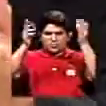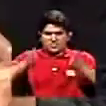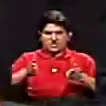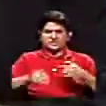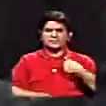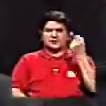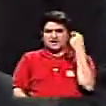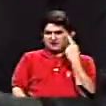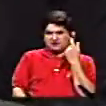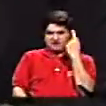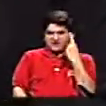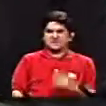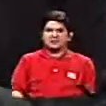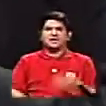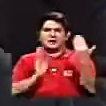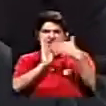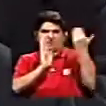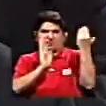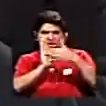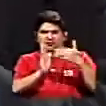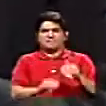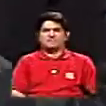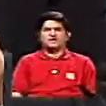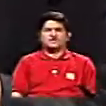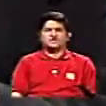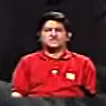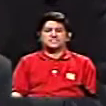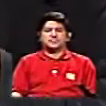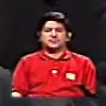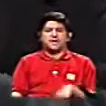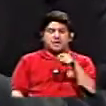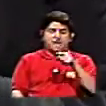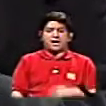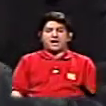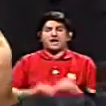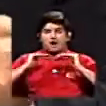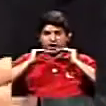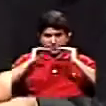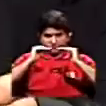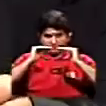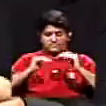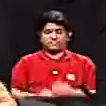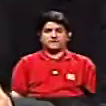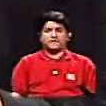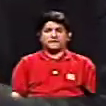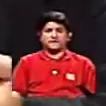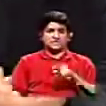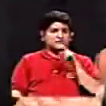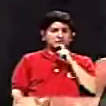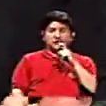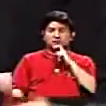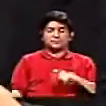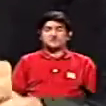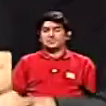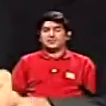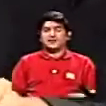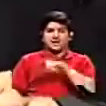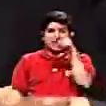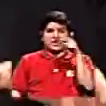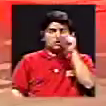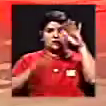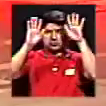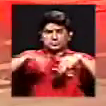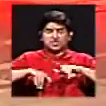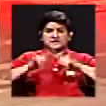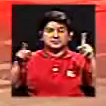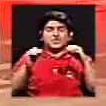uno entiende que si es perjudicial poner asfalto en los meses lluviosos, especialmente en los más lluviosos, se dé